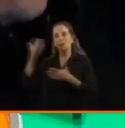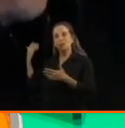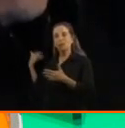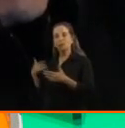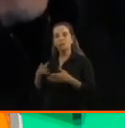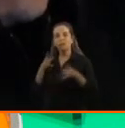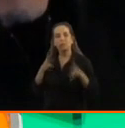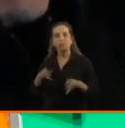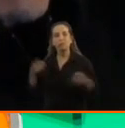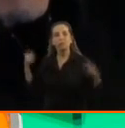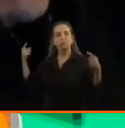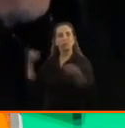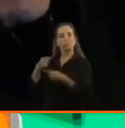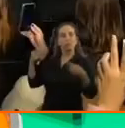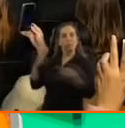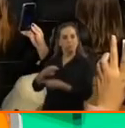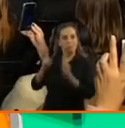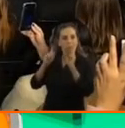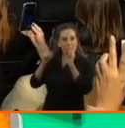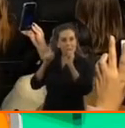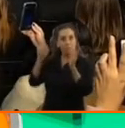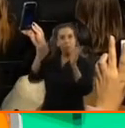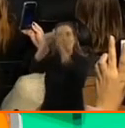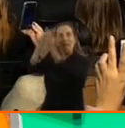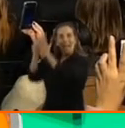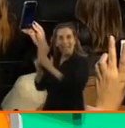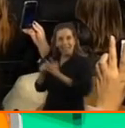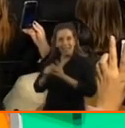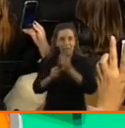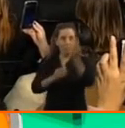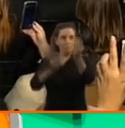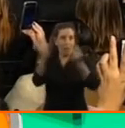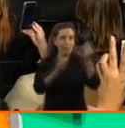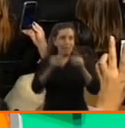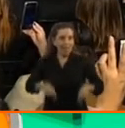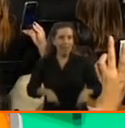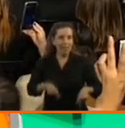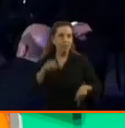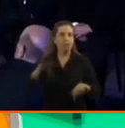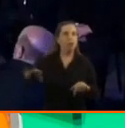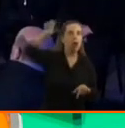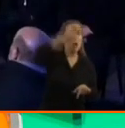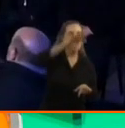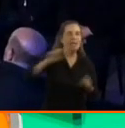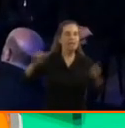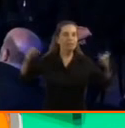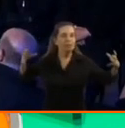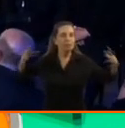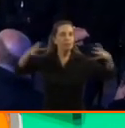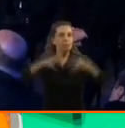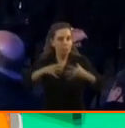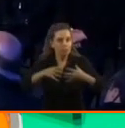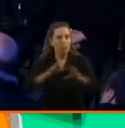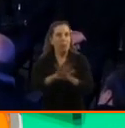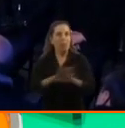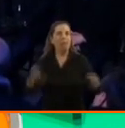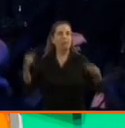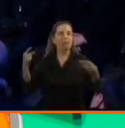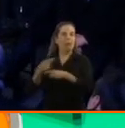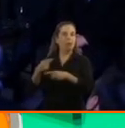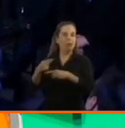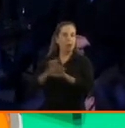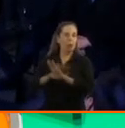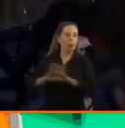los malos, se sienten atacados por Milei. Entonces, la situación lo que produce es la consolidación de estos dos